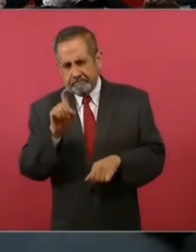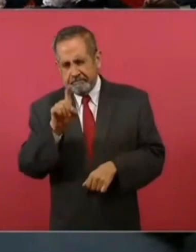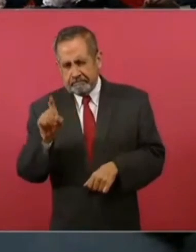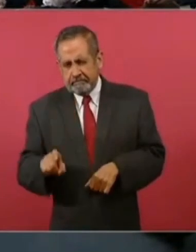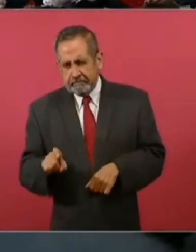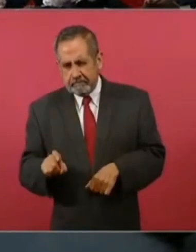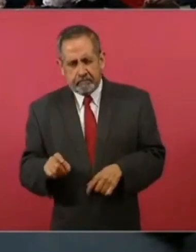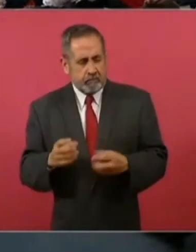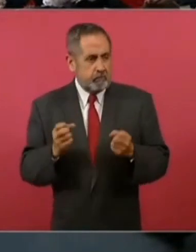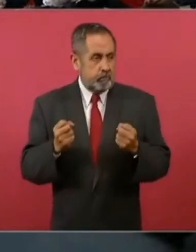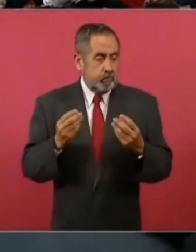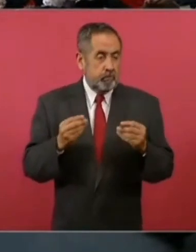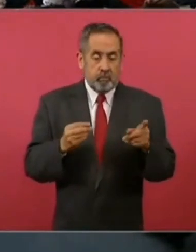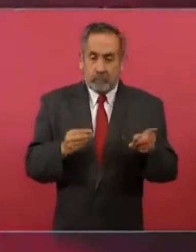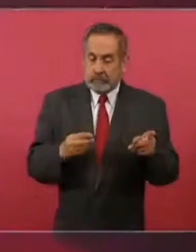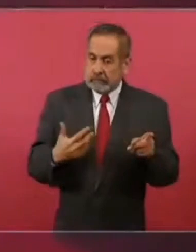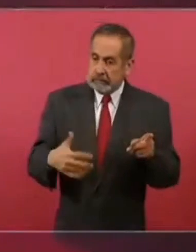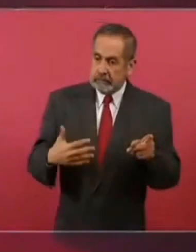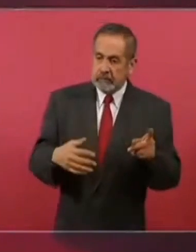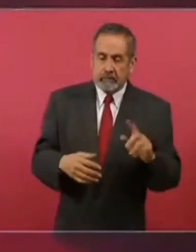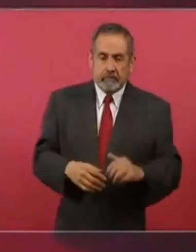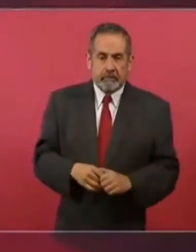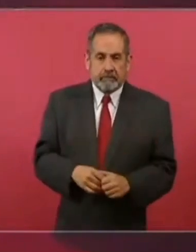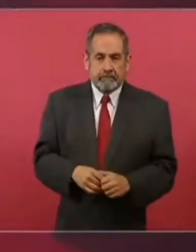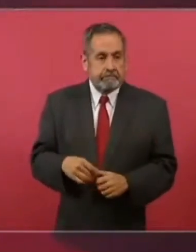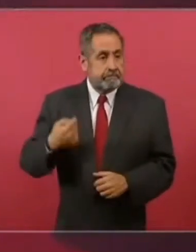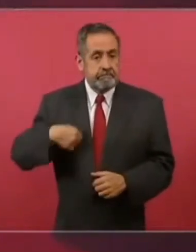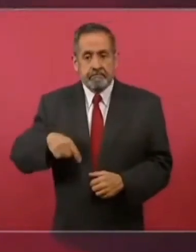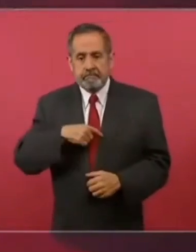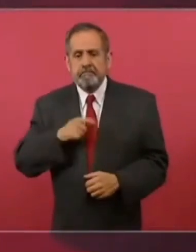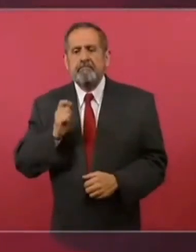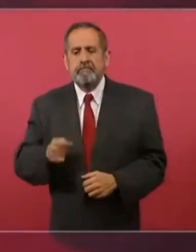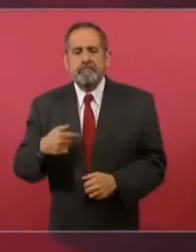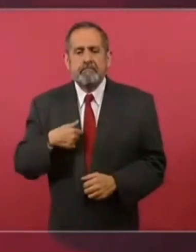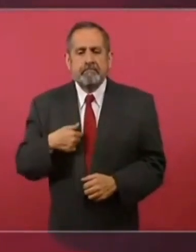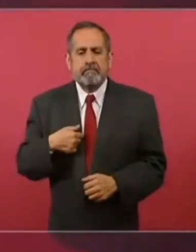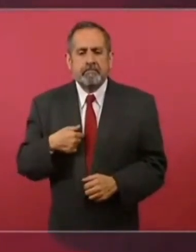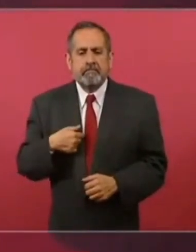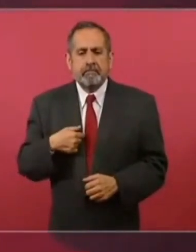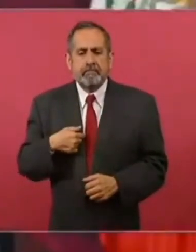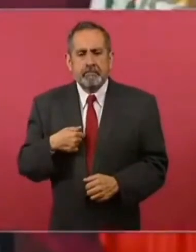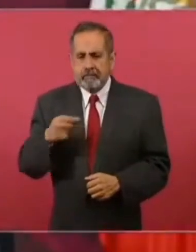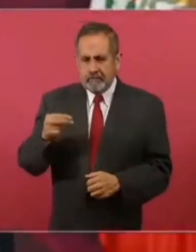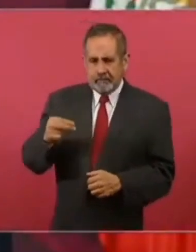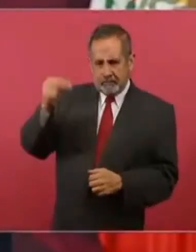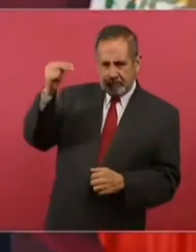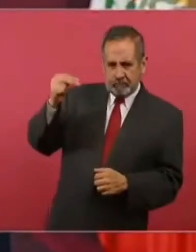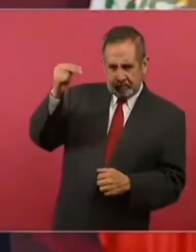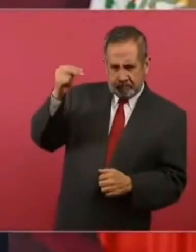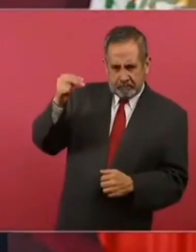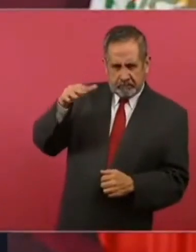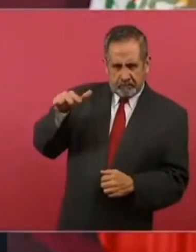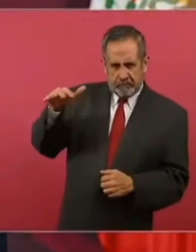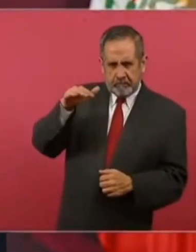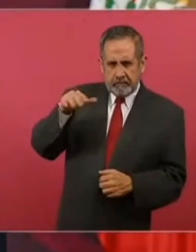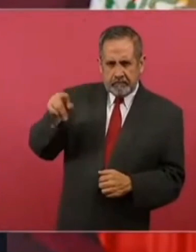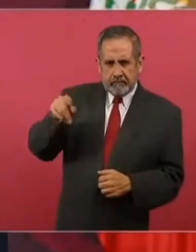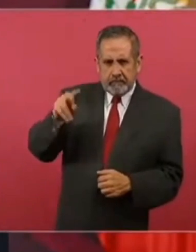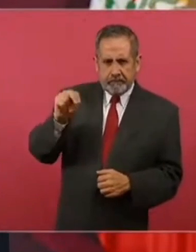mucho mucho mucho nosotros solo en el norte